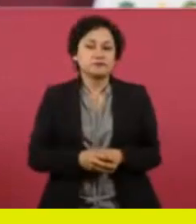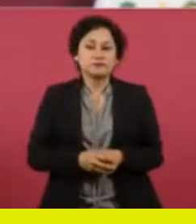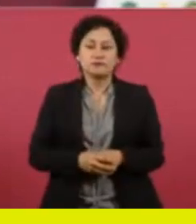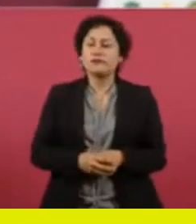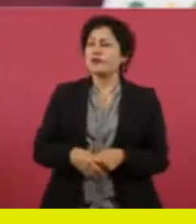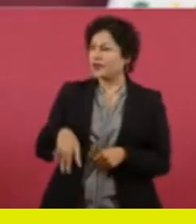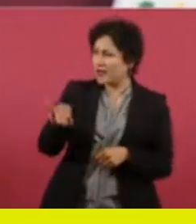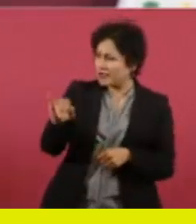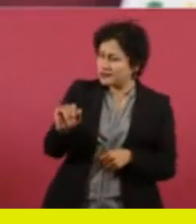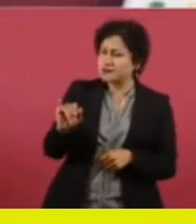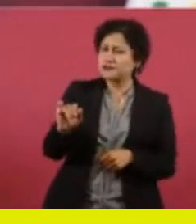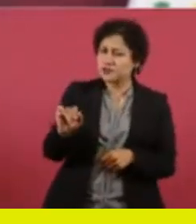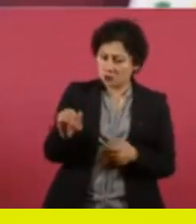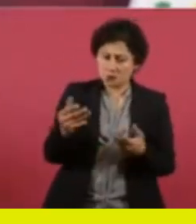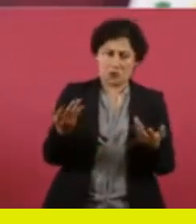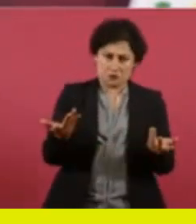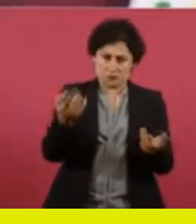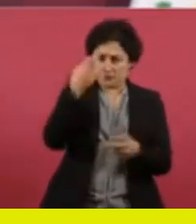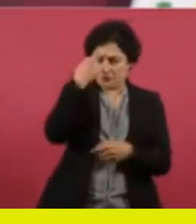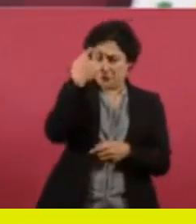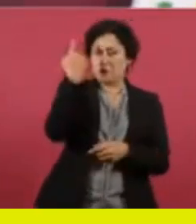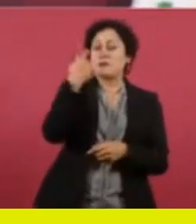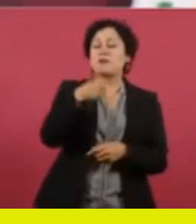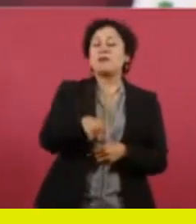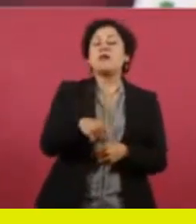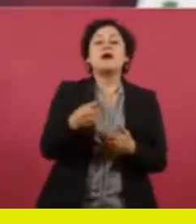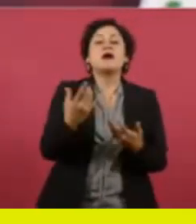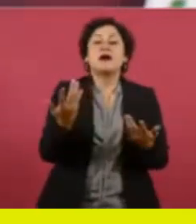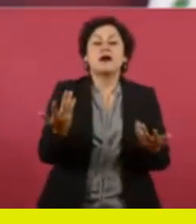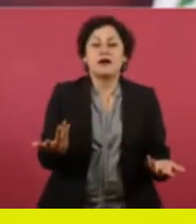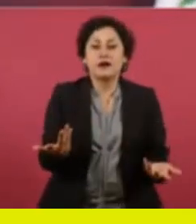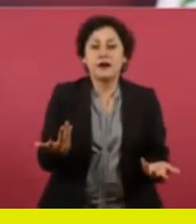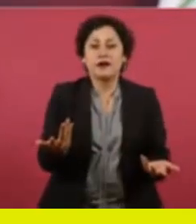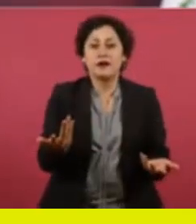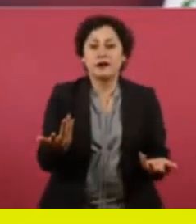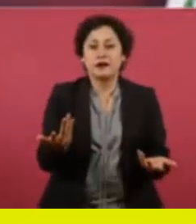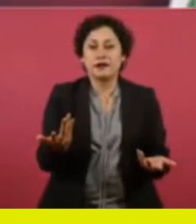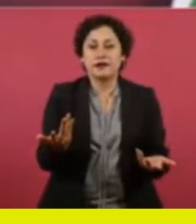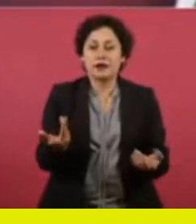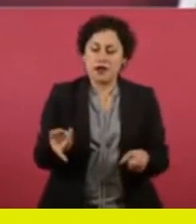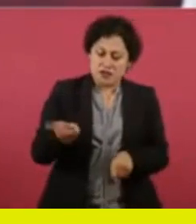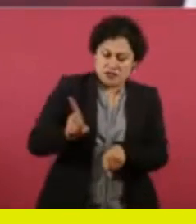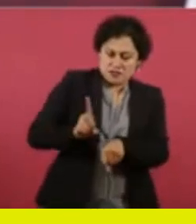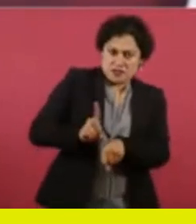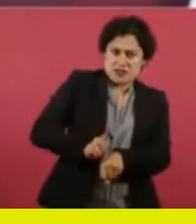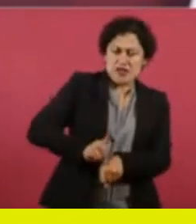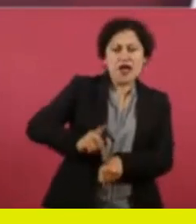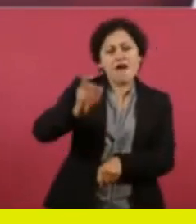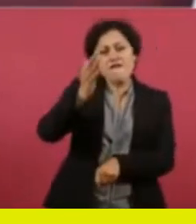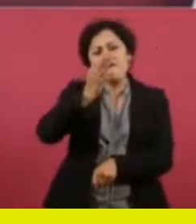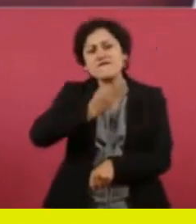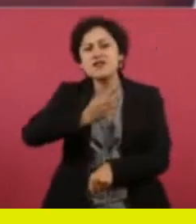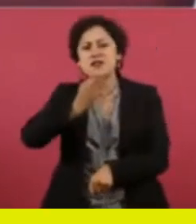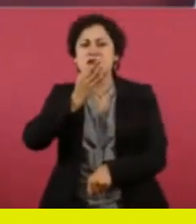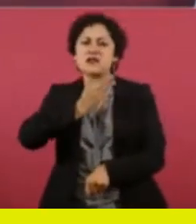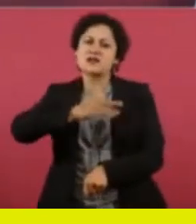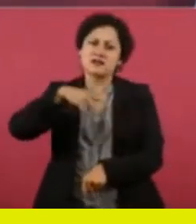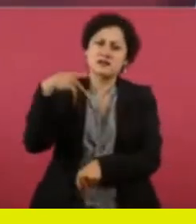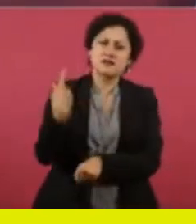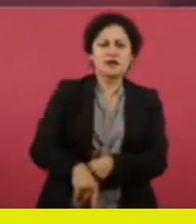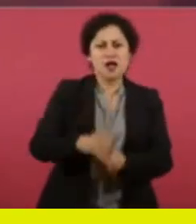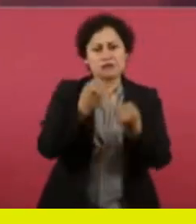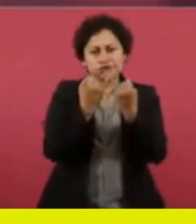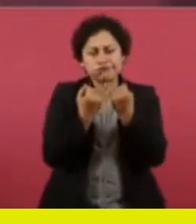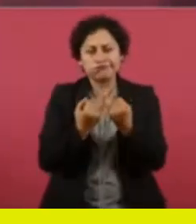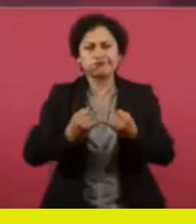Sí, no, para que es el día de nuestra independencia, es